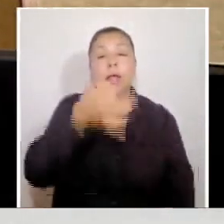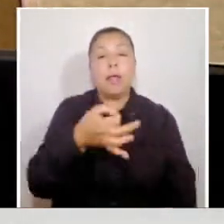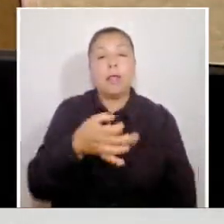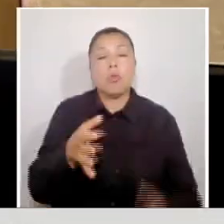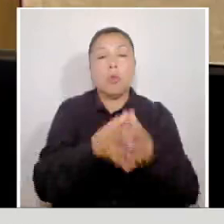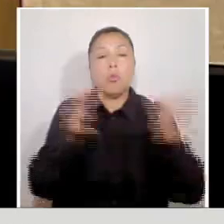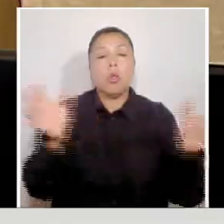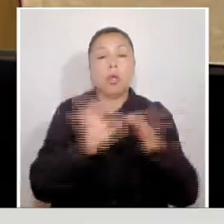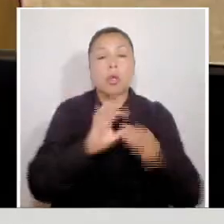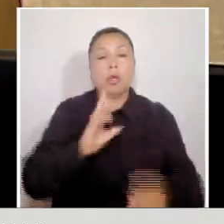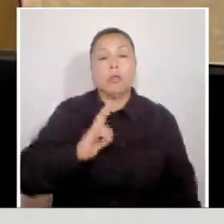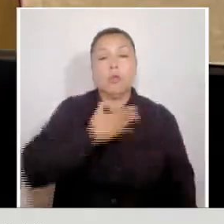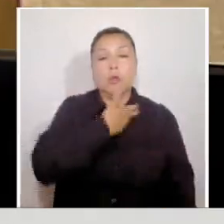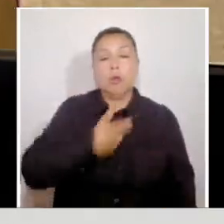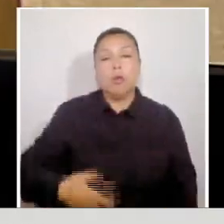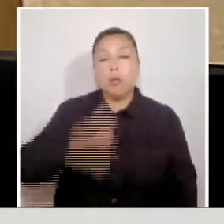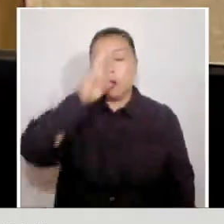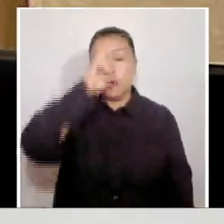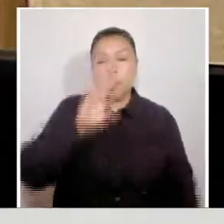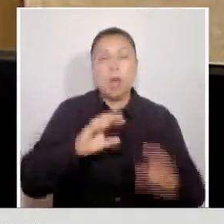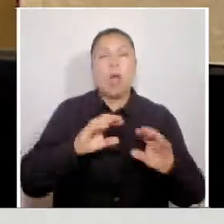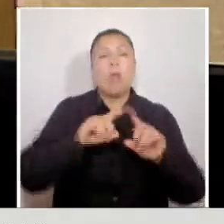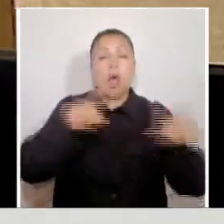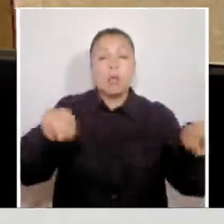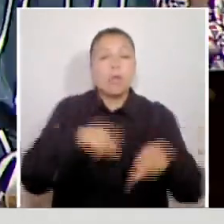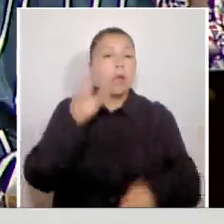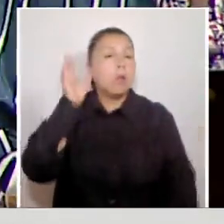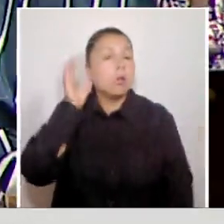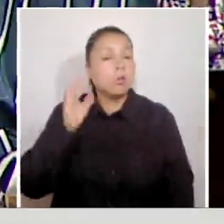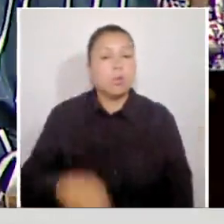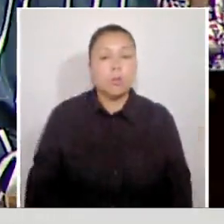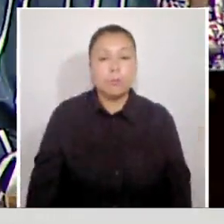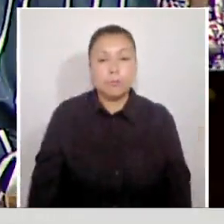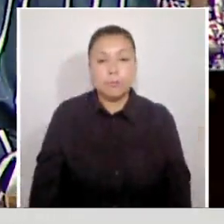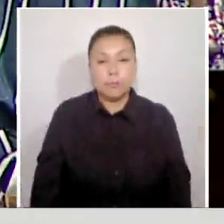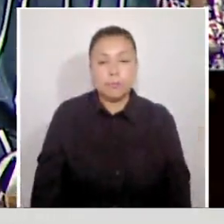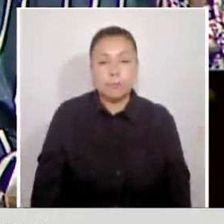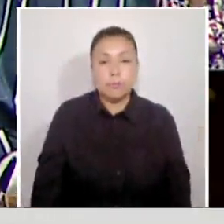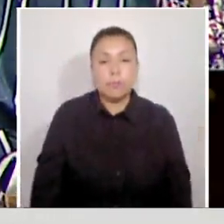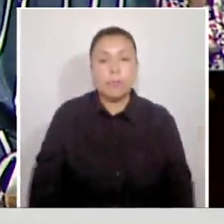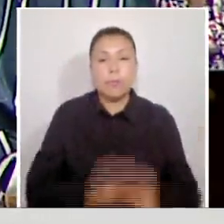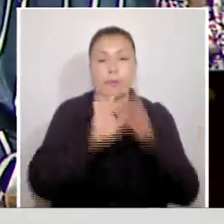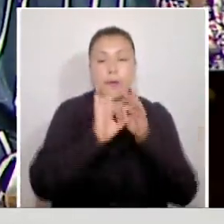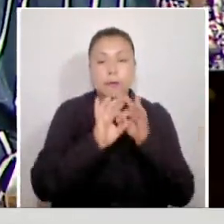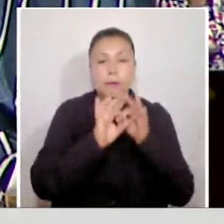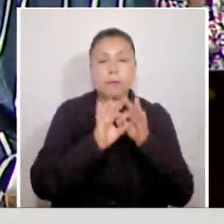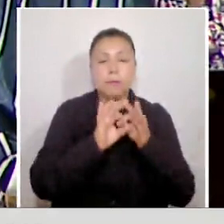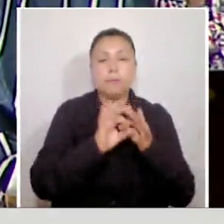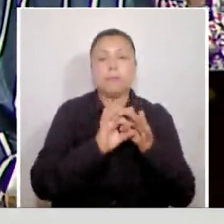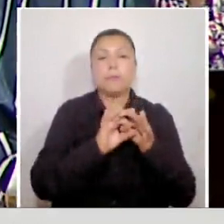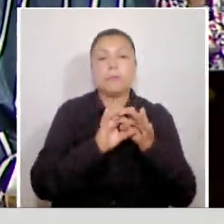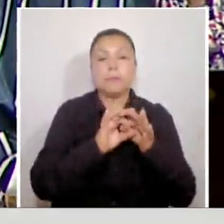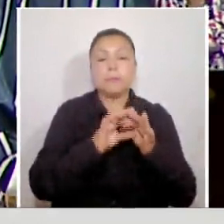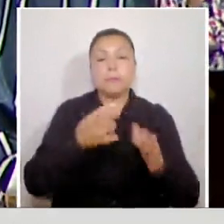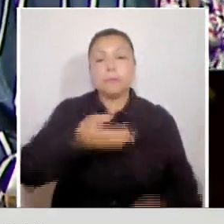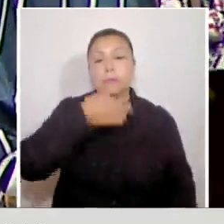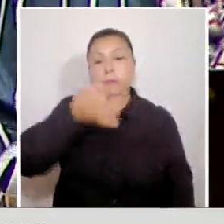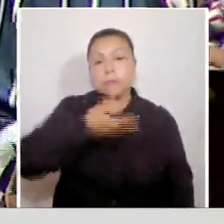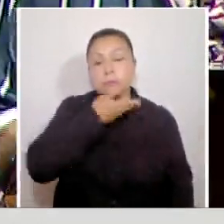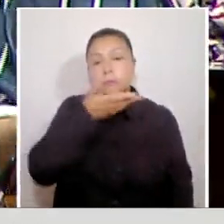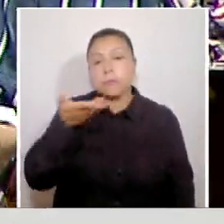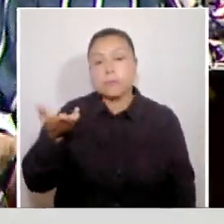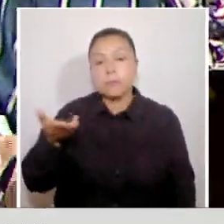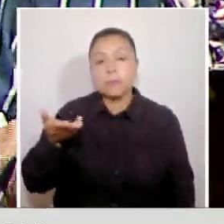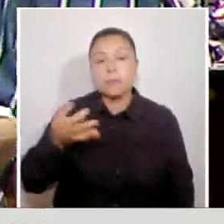presidente gracias honorable sala por la escucha gracias Se ofrece la palabra Se